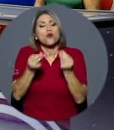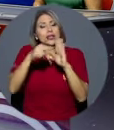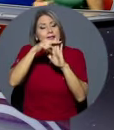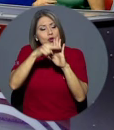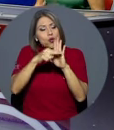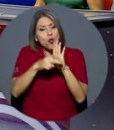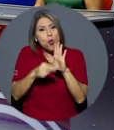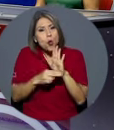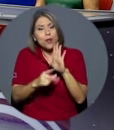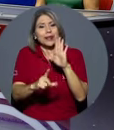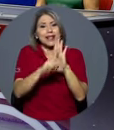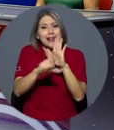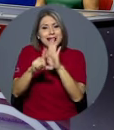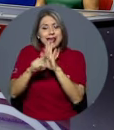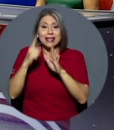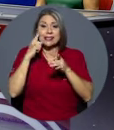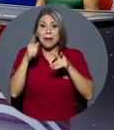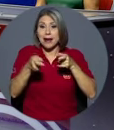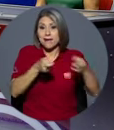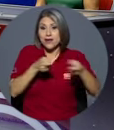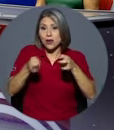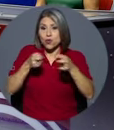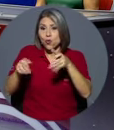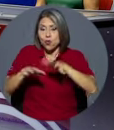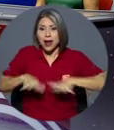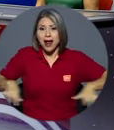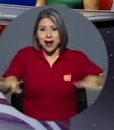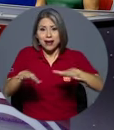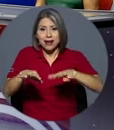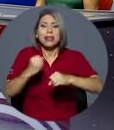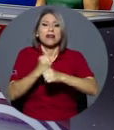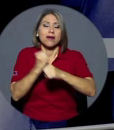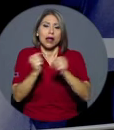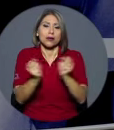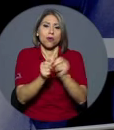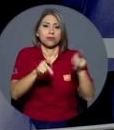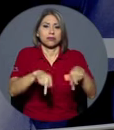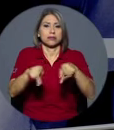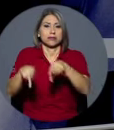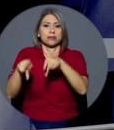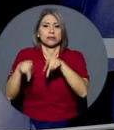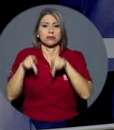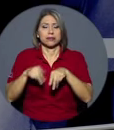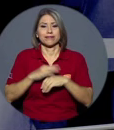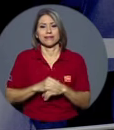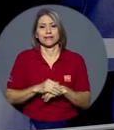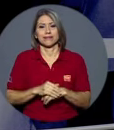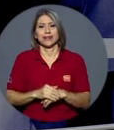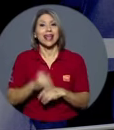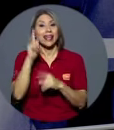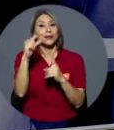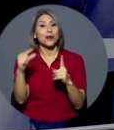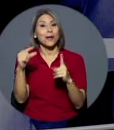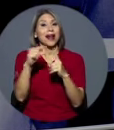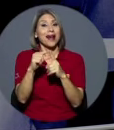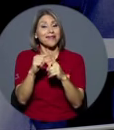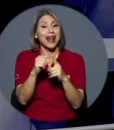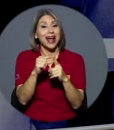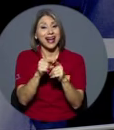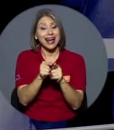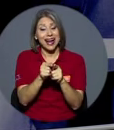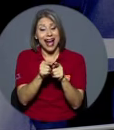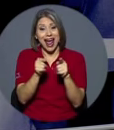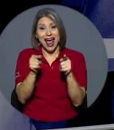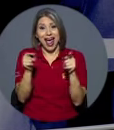nos permitan regular tanto el territorio como trabajar con la población. Entonces, es una palabra muy grande, pero